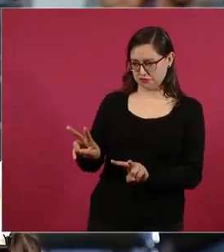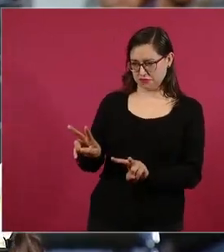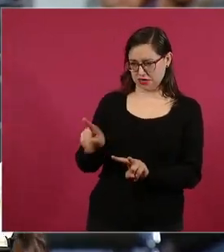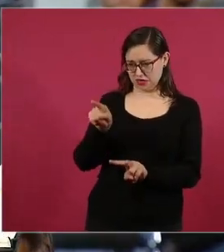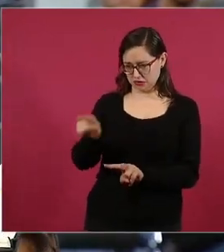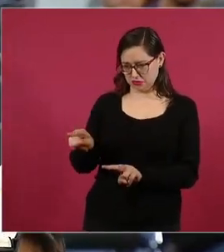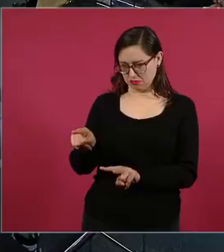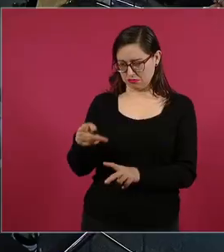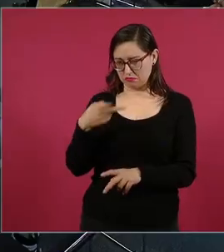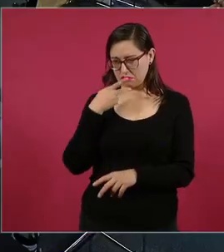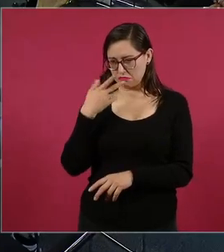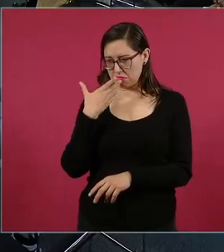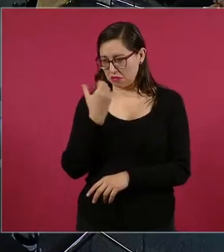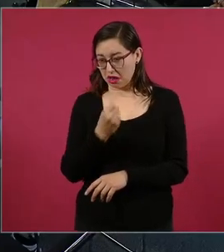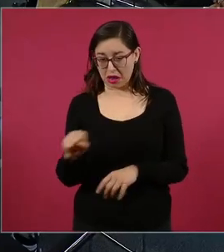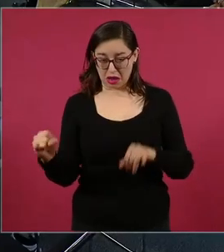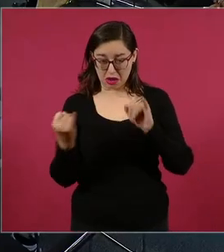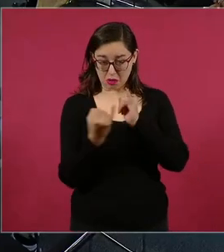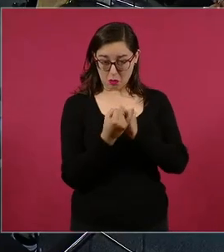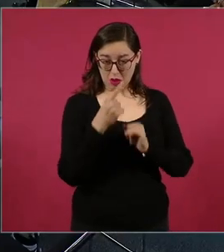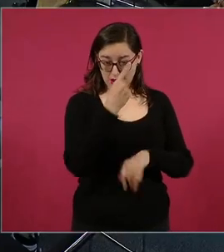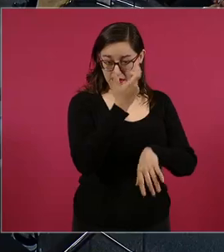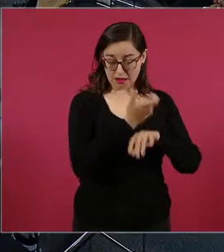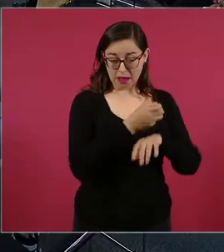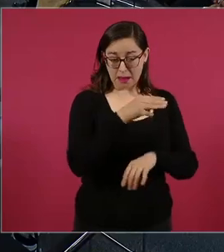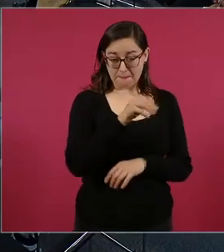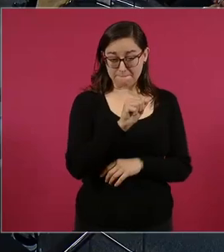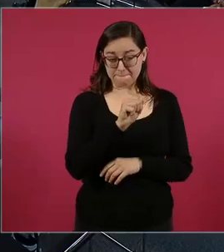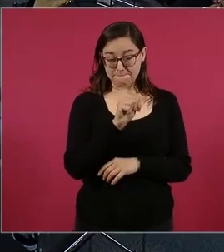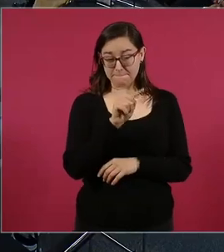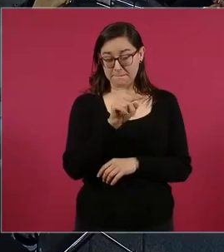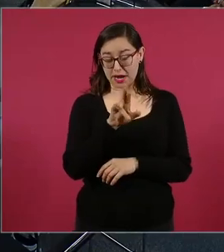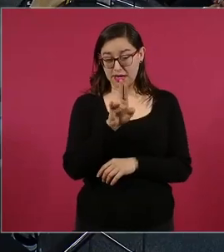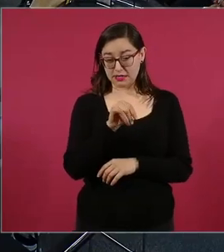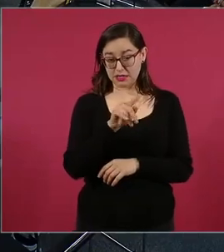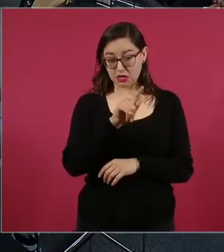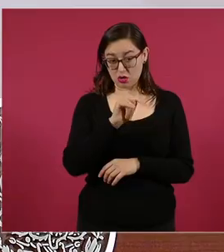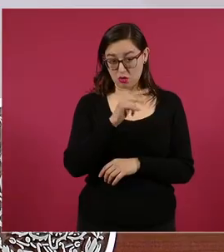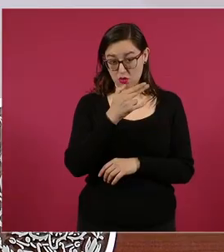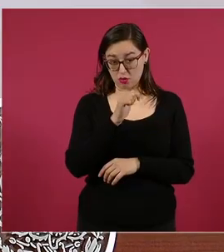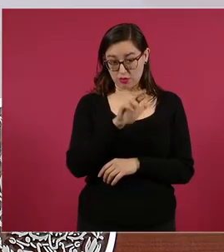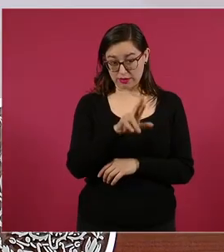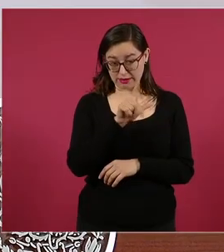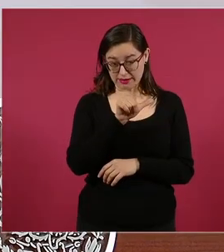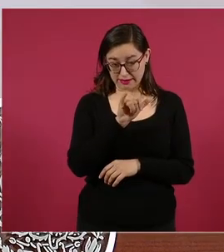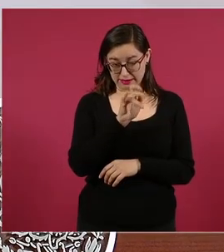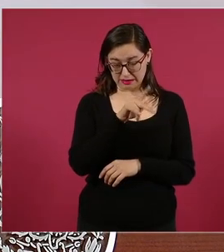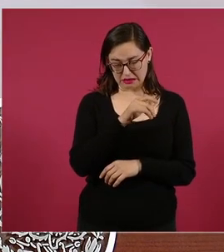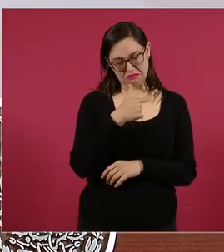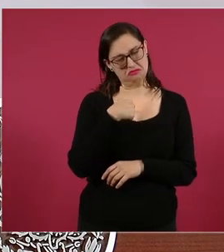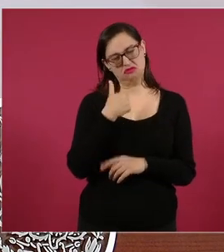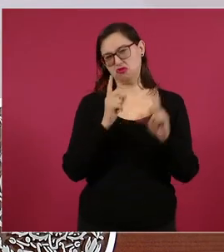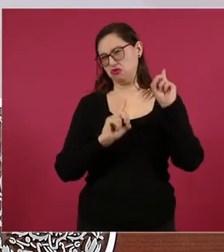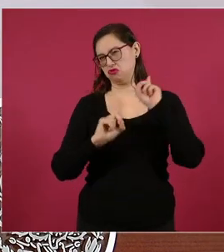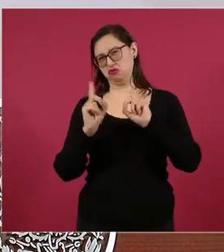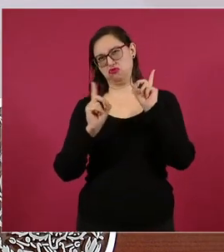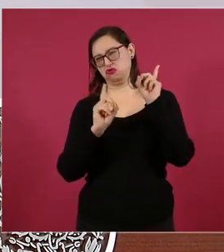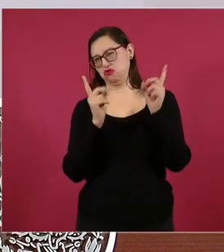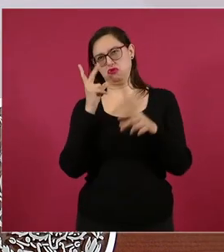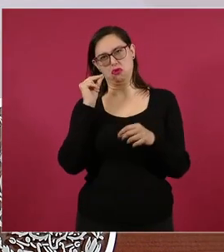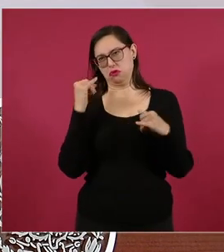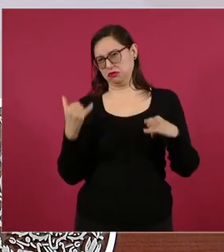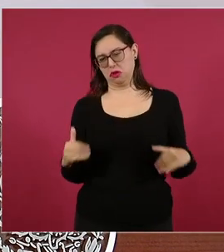en la reflexión. Sin embargo, también se señaló, y usted recibió información, y esta información también la